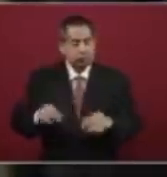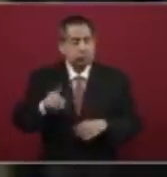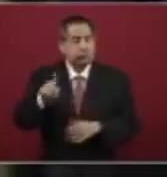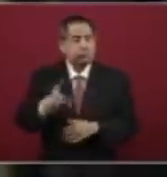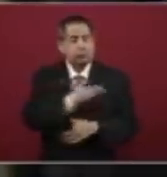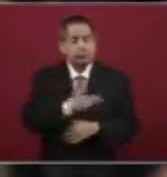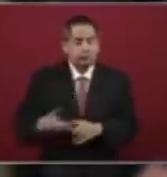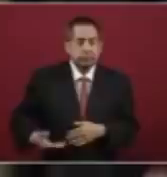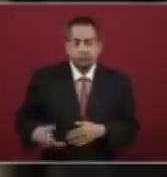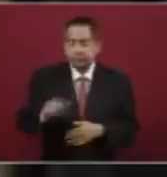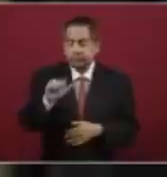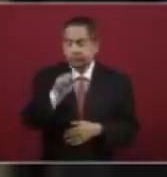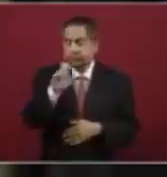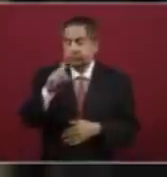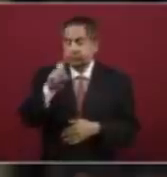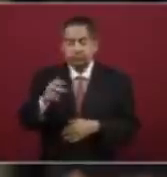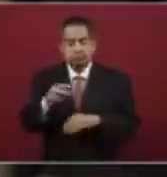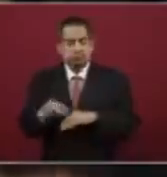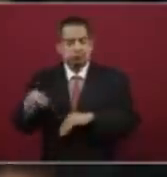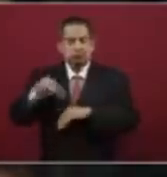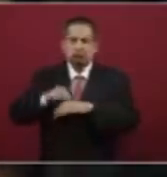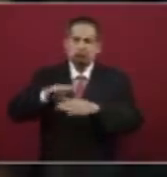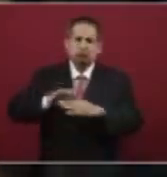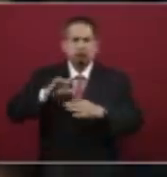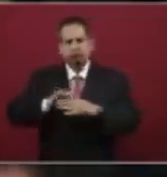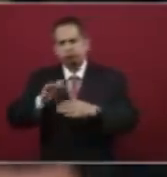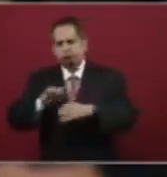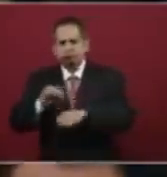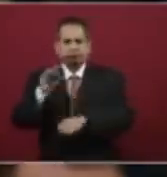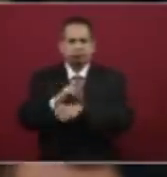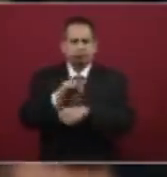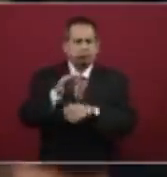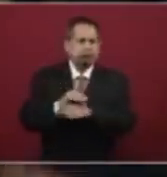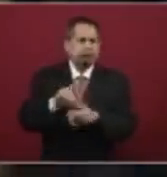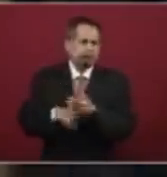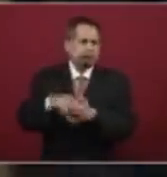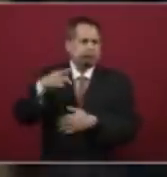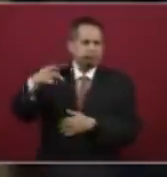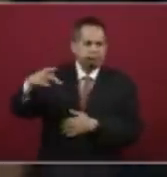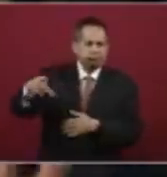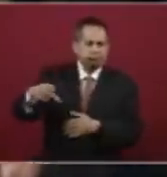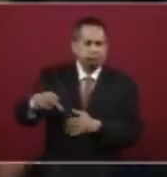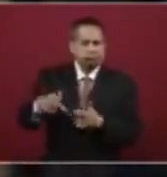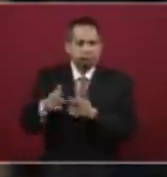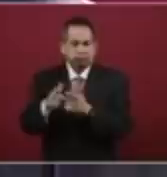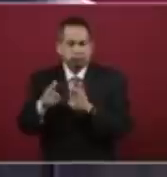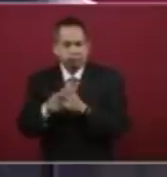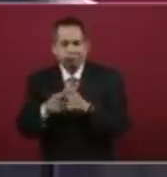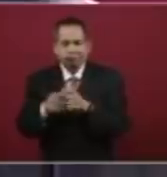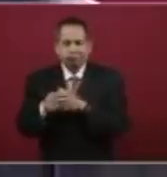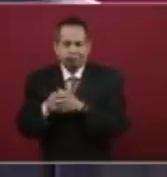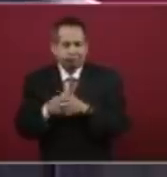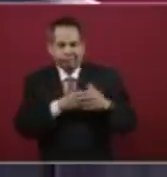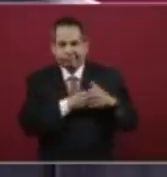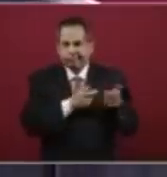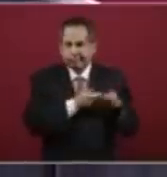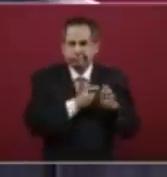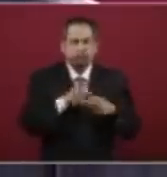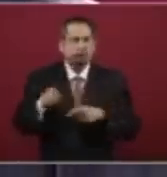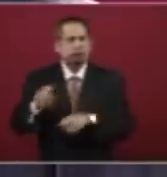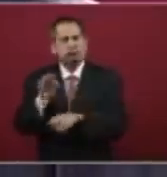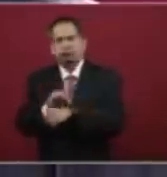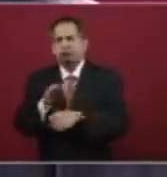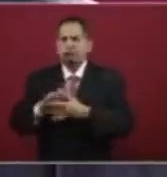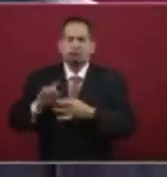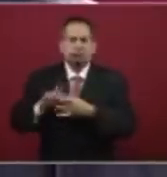Allende sube para defender al Estado de los poderes fácticos y concretamente lo